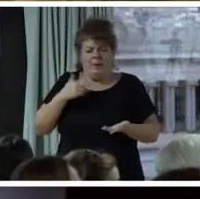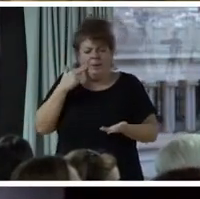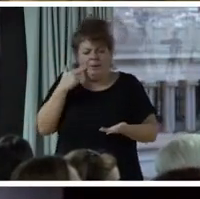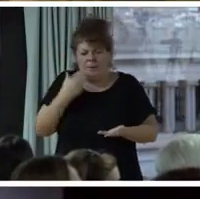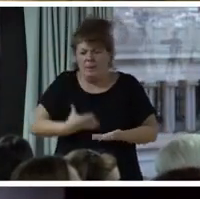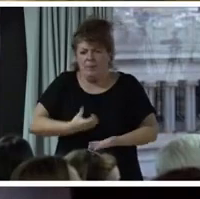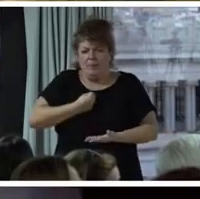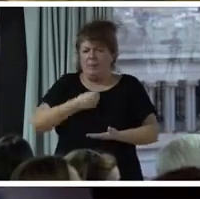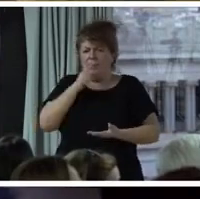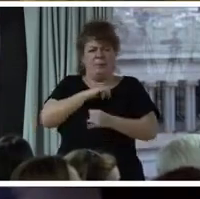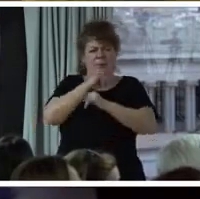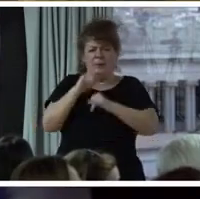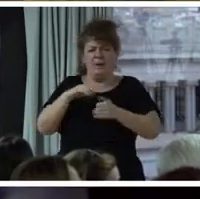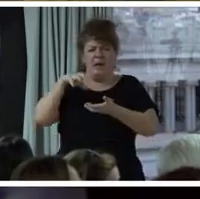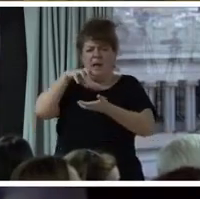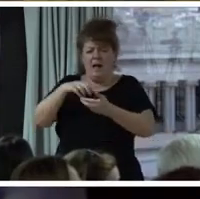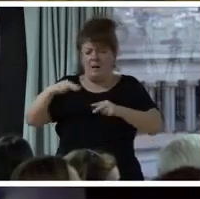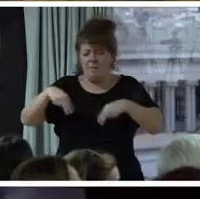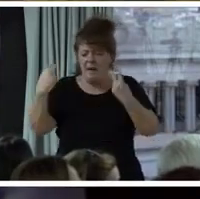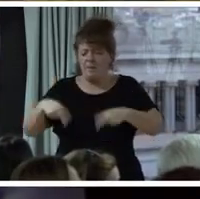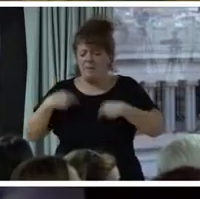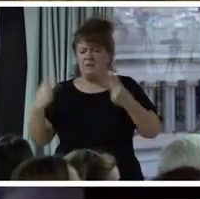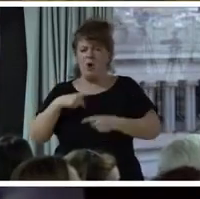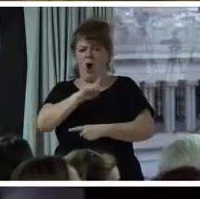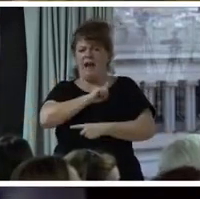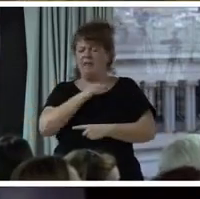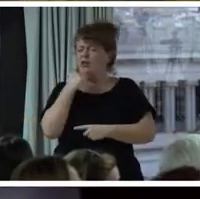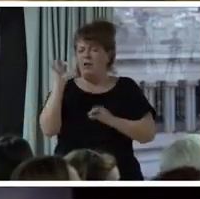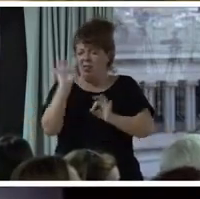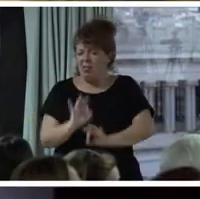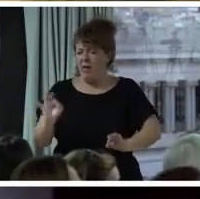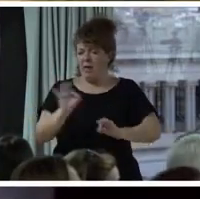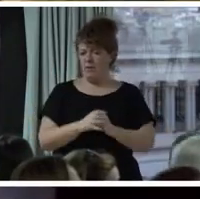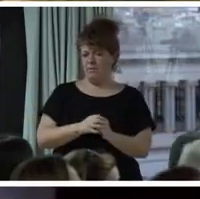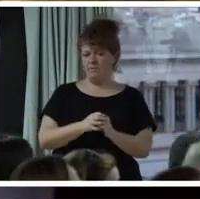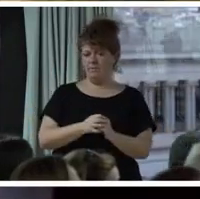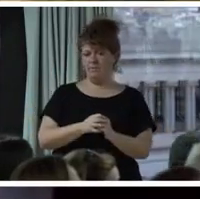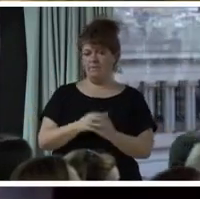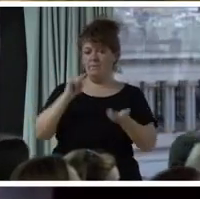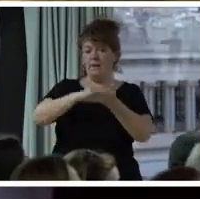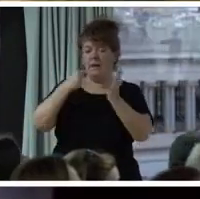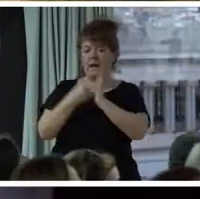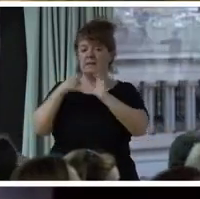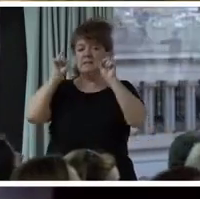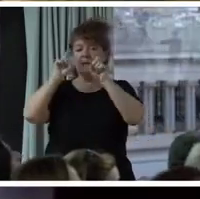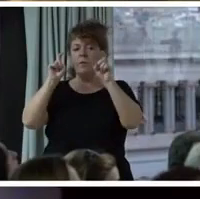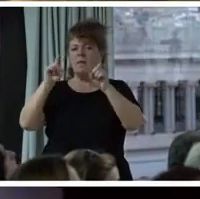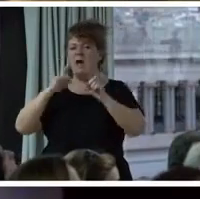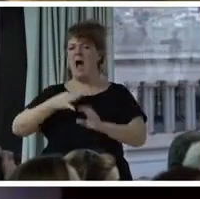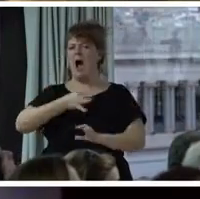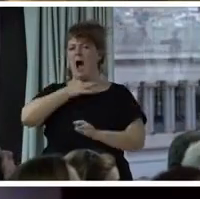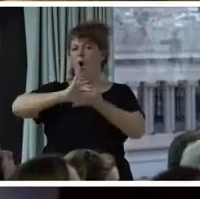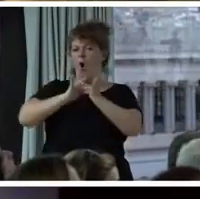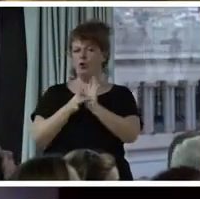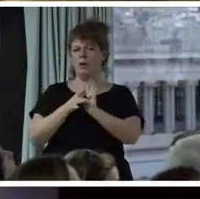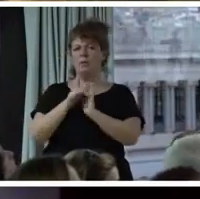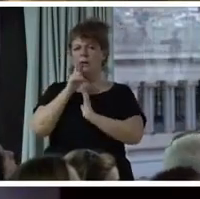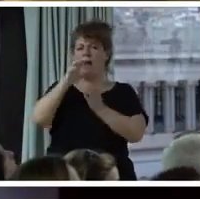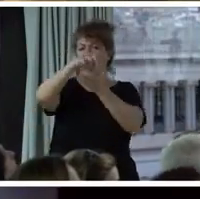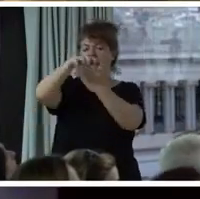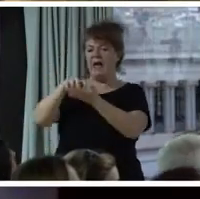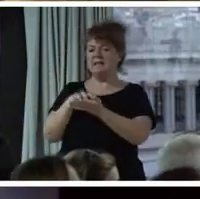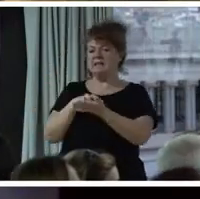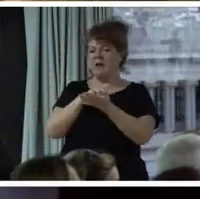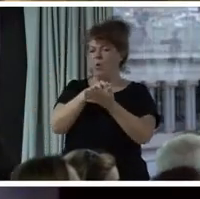terminar incapaz de Obtener permiso del ejército israelí es un sistema educativo agotado con escuelas